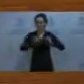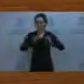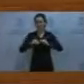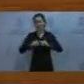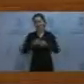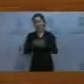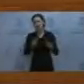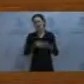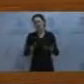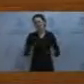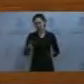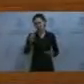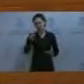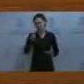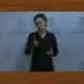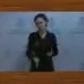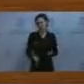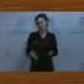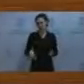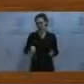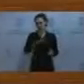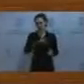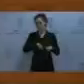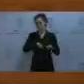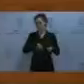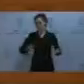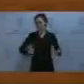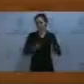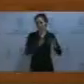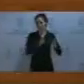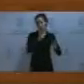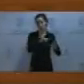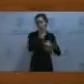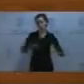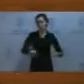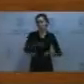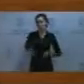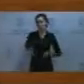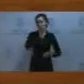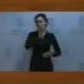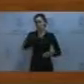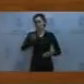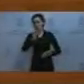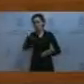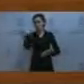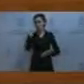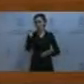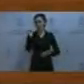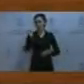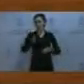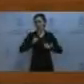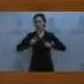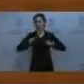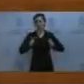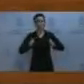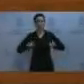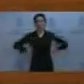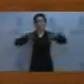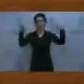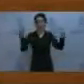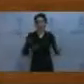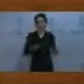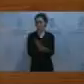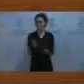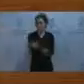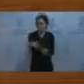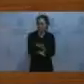cuánto llevan vendidos? En su contestación el primer semestre que me mandó, 1.400.000 de suelo industrial, 0 euros de suelo residencial. Y esa es la clave, señora